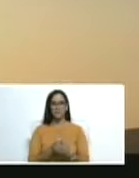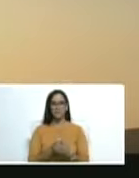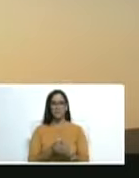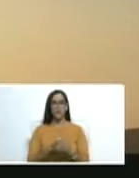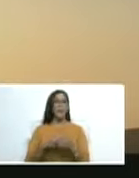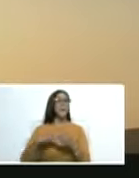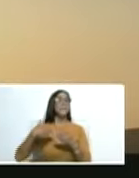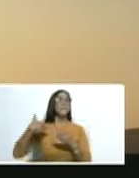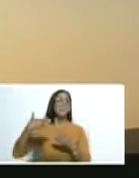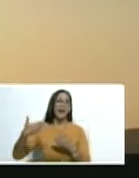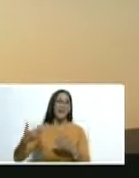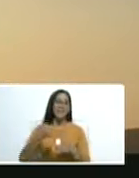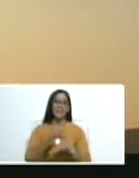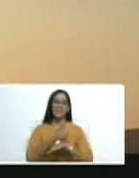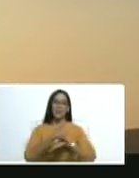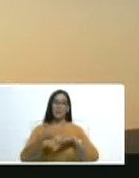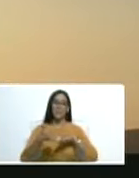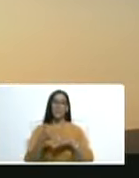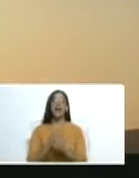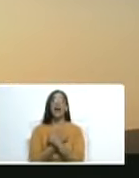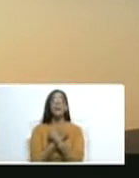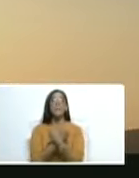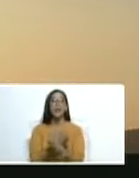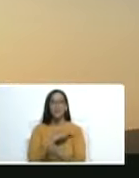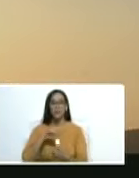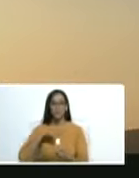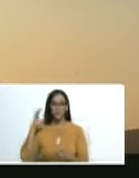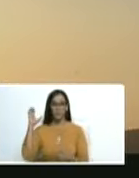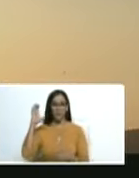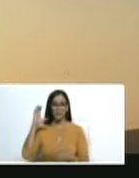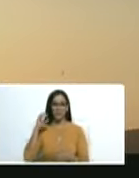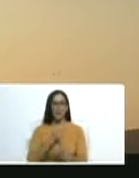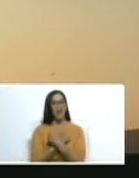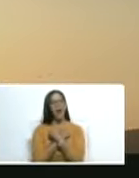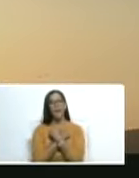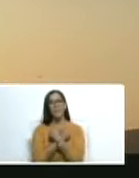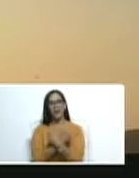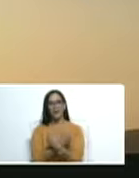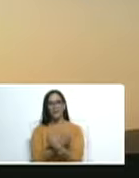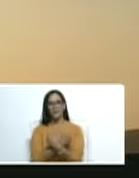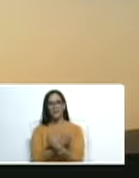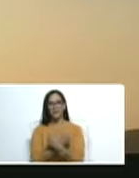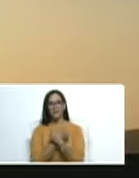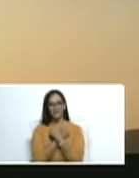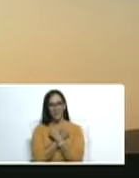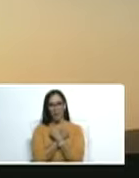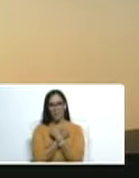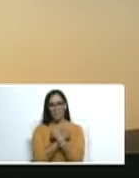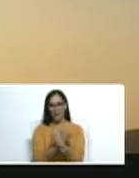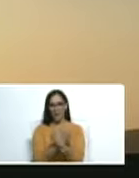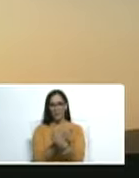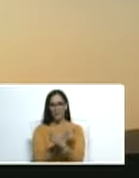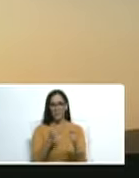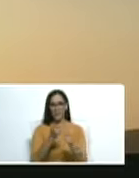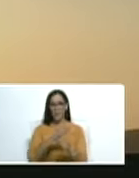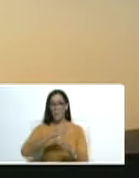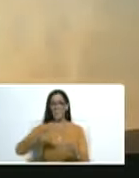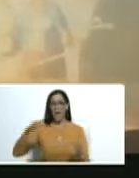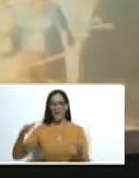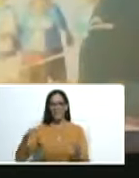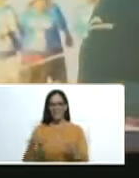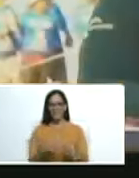allá de los límites, amar a nuestro país. Amar, amar termina con mar, la mar.